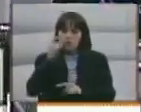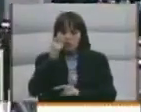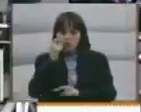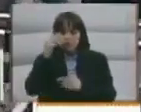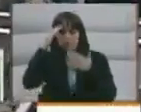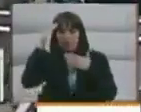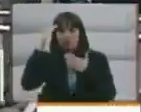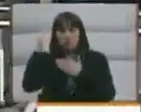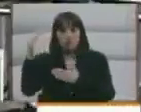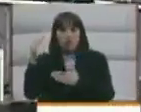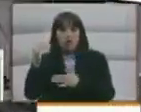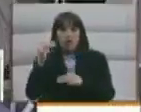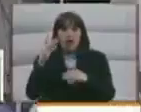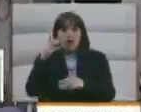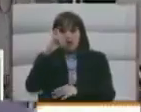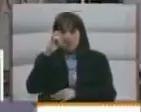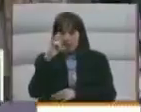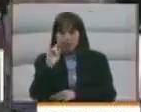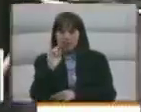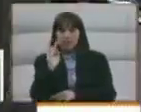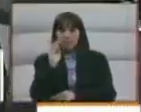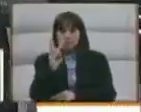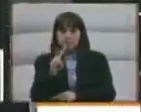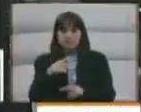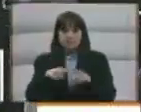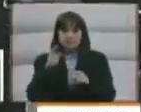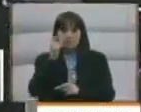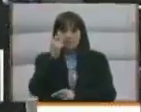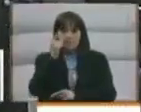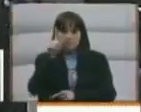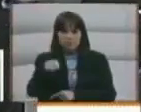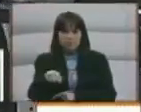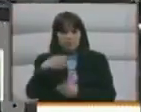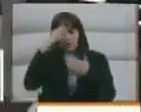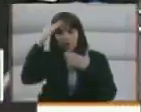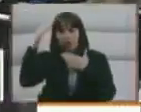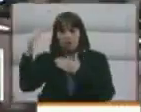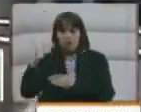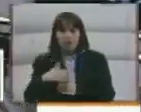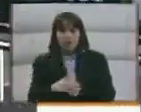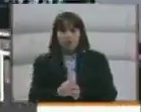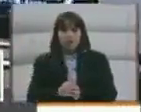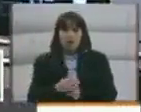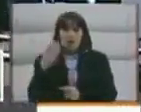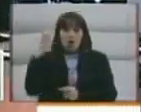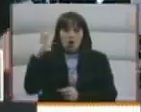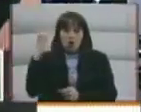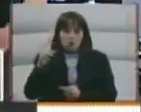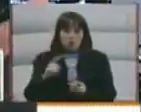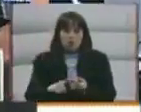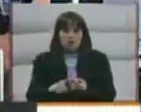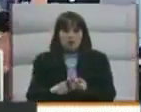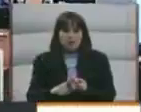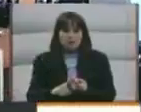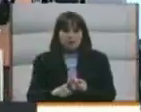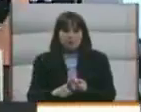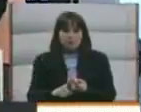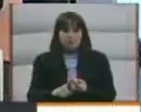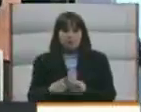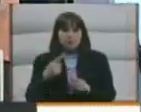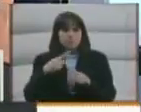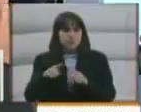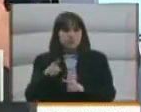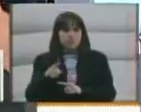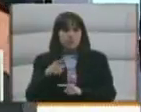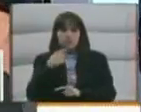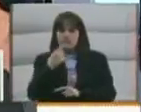Instagram. Miren, Pacheco del Miro también nos está saludando desde Colombia. Mora dice... estos